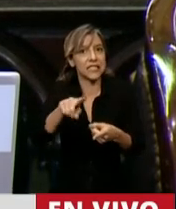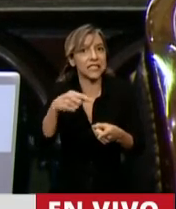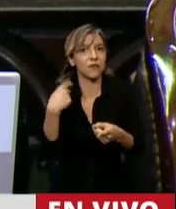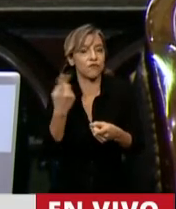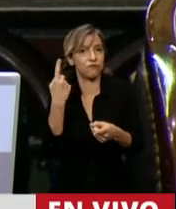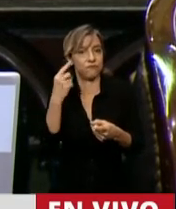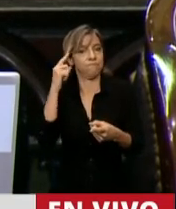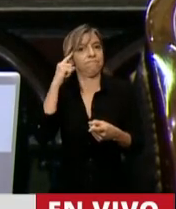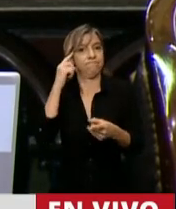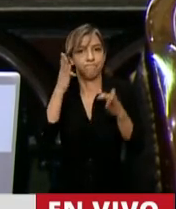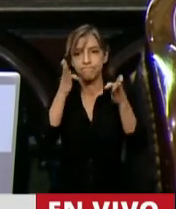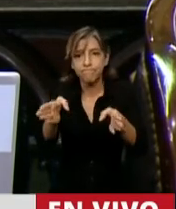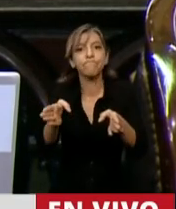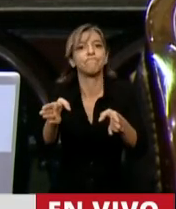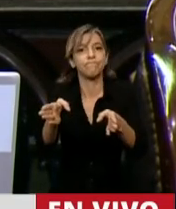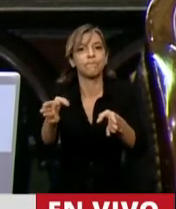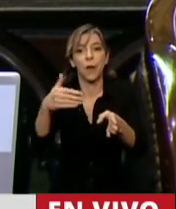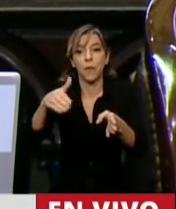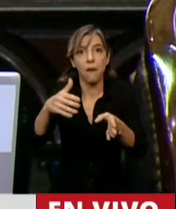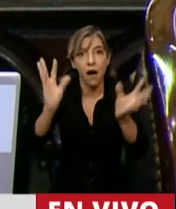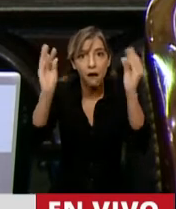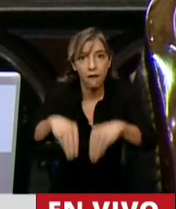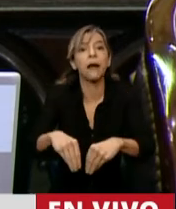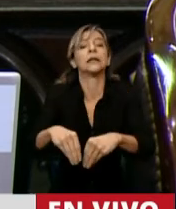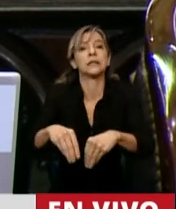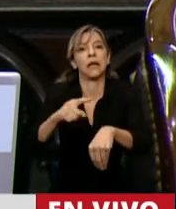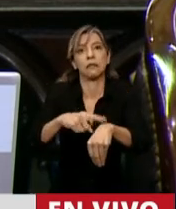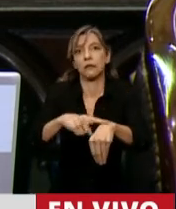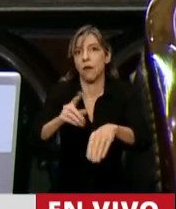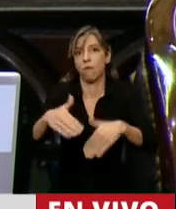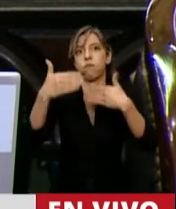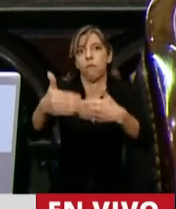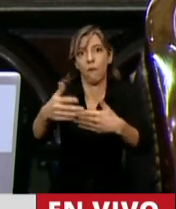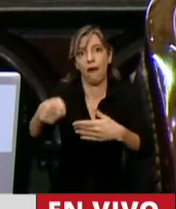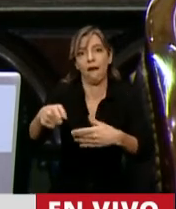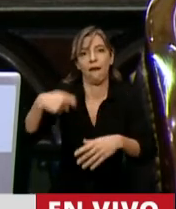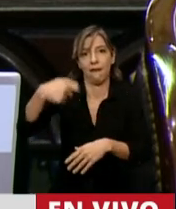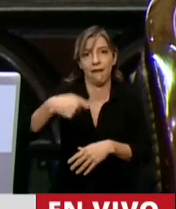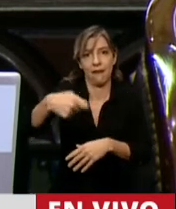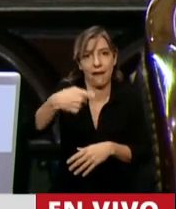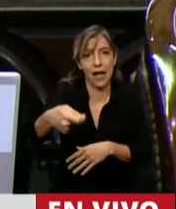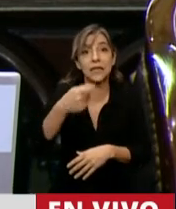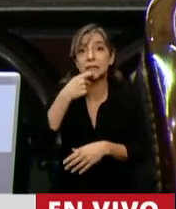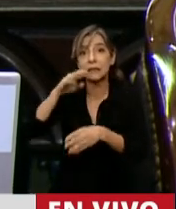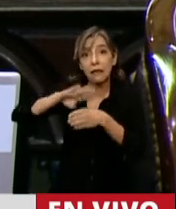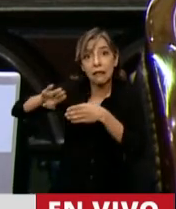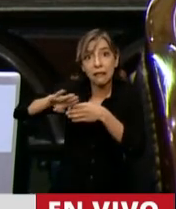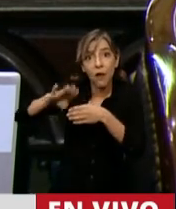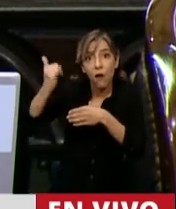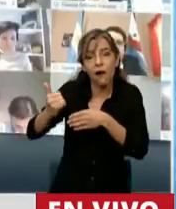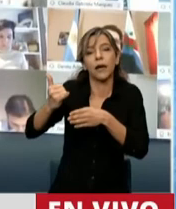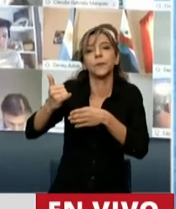entrar a una quiebra, se le extienda los plazos y pueda solucionar sus problemas, y de lo que le deba al Estado en el fisco, poderlo hacerlo en 120